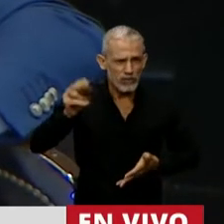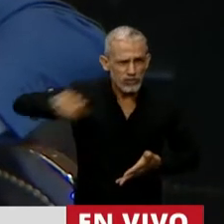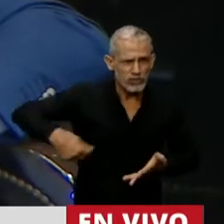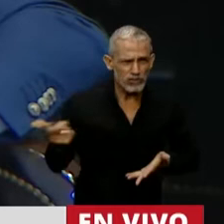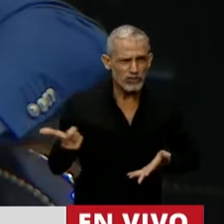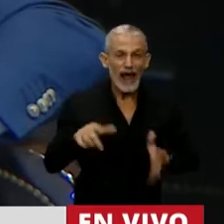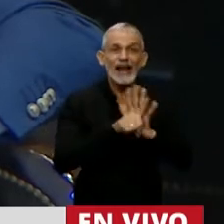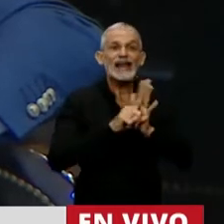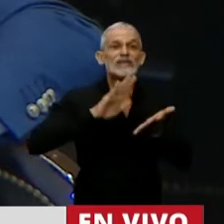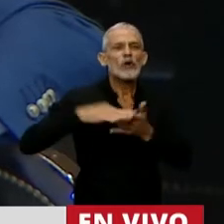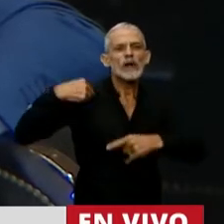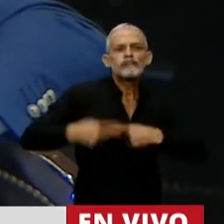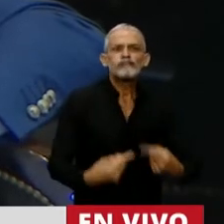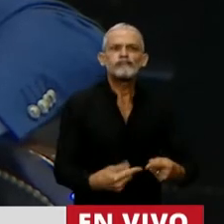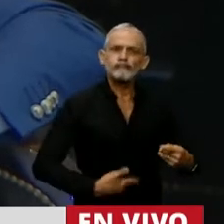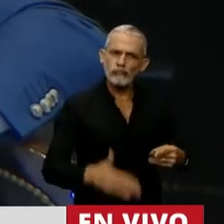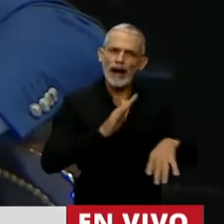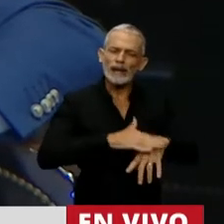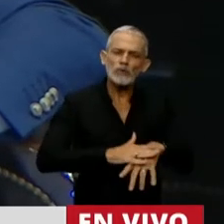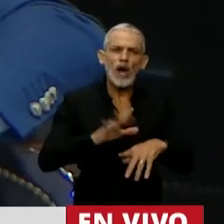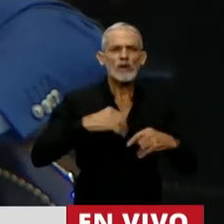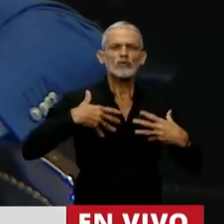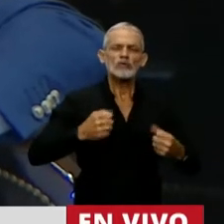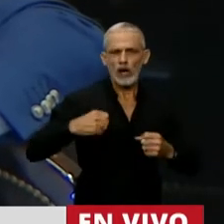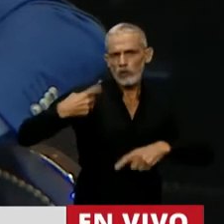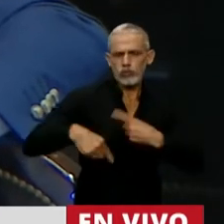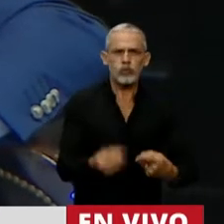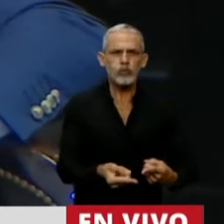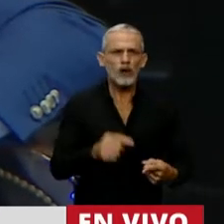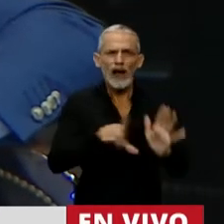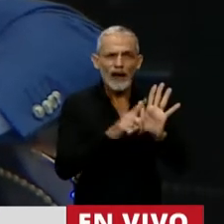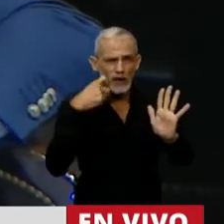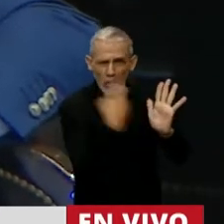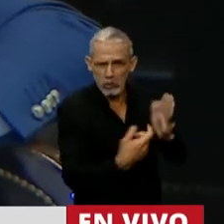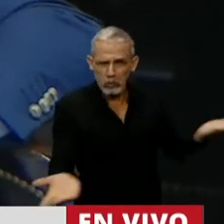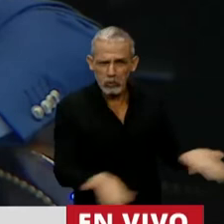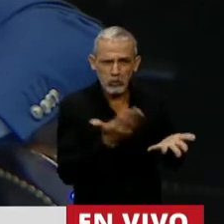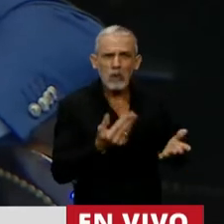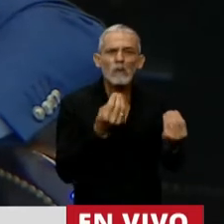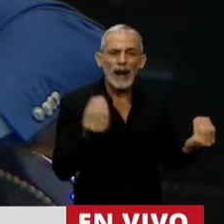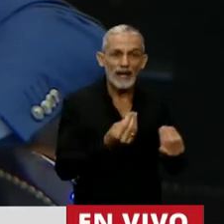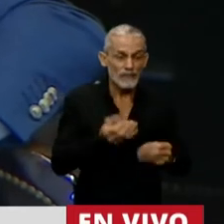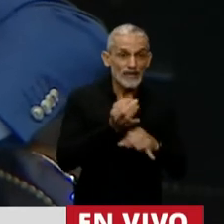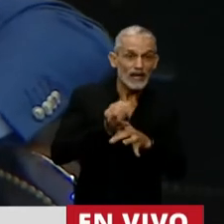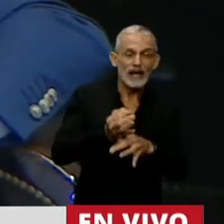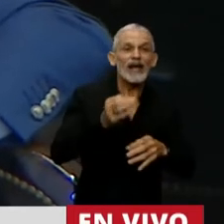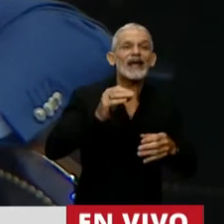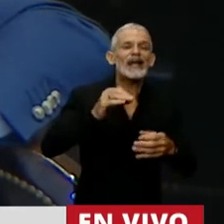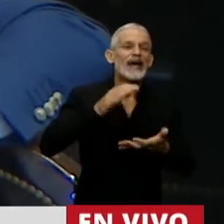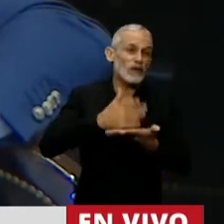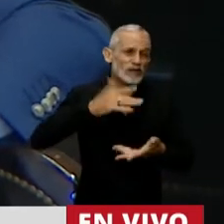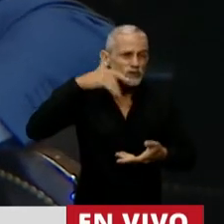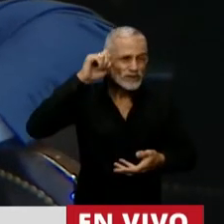procreación responsable de salud reproductiva en letra muerta y la ley de educación sexual es letra muerta porque